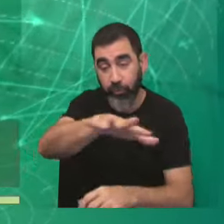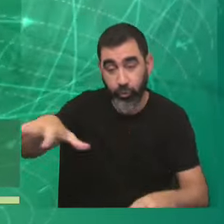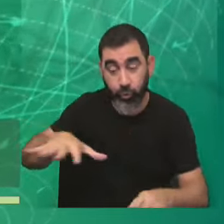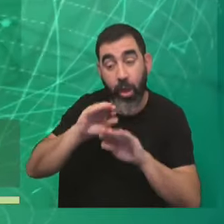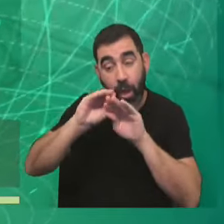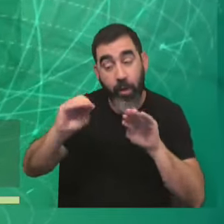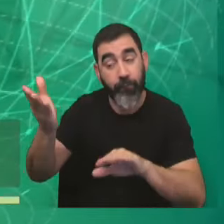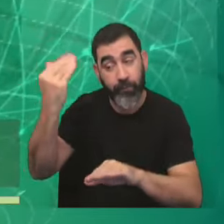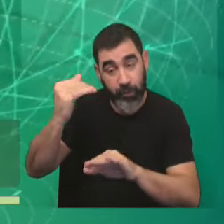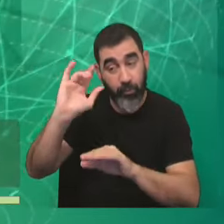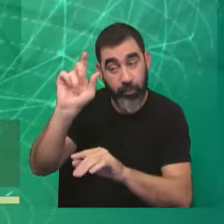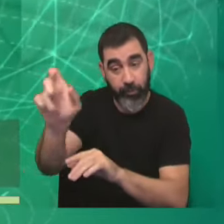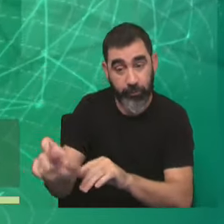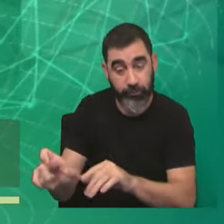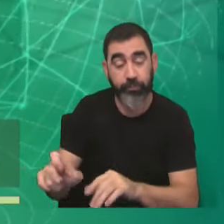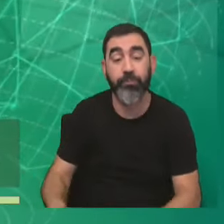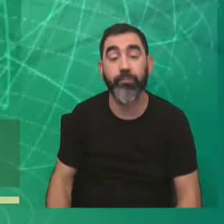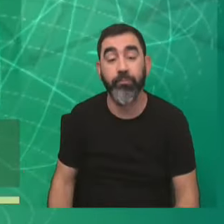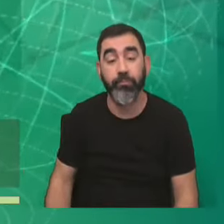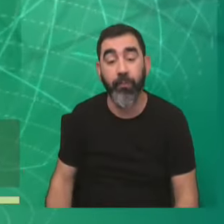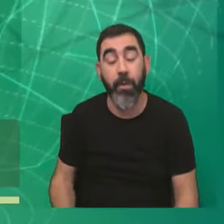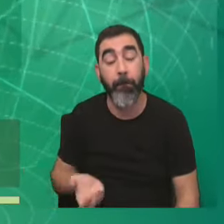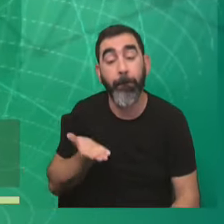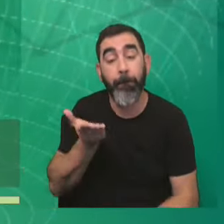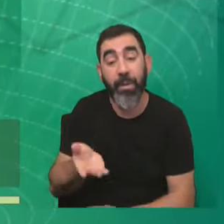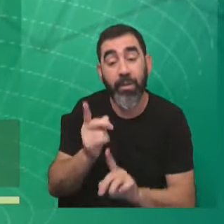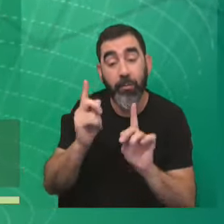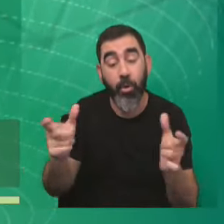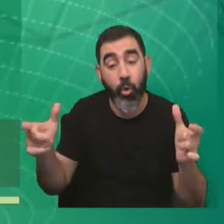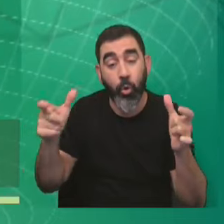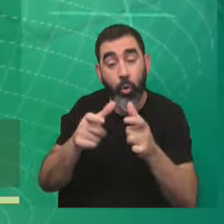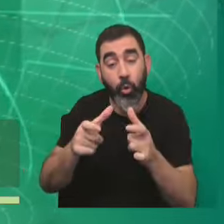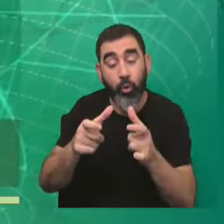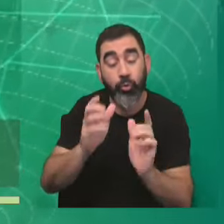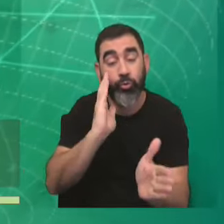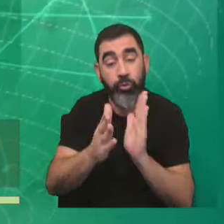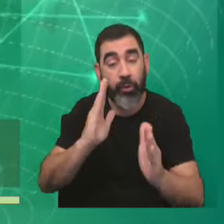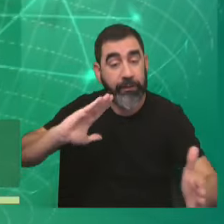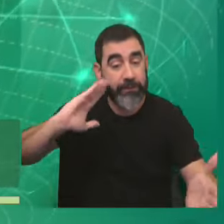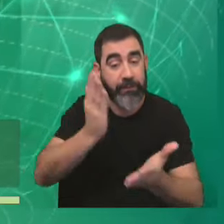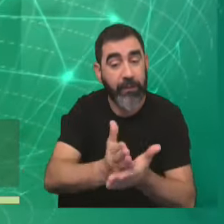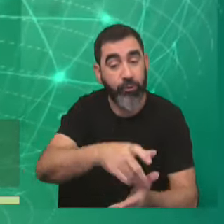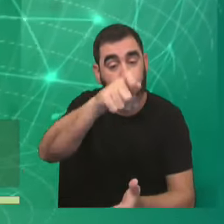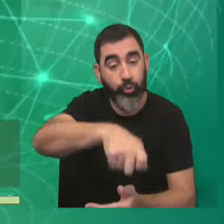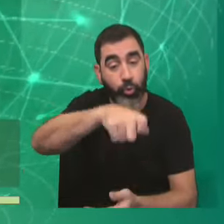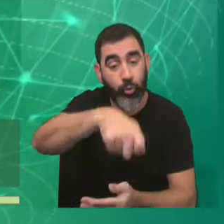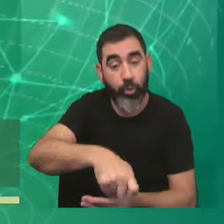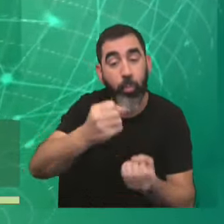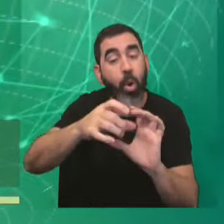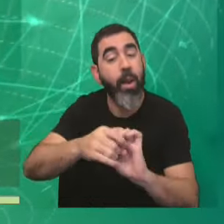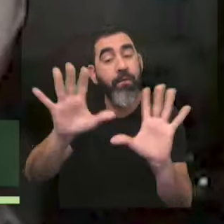constituía al imputado dice el comunicado que pide también al consejo de la magistratura que sanciona al juez primo flores por haberlo